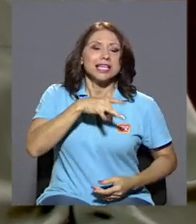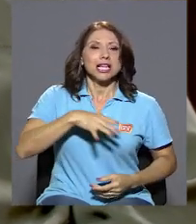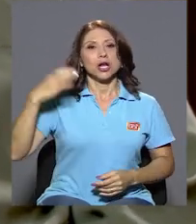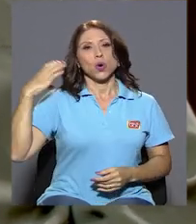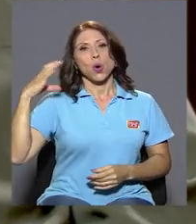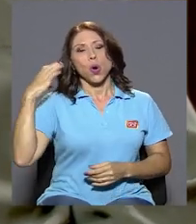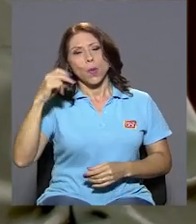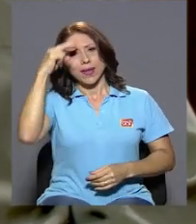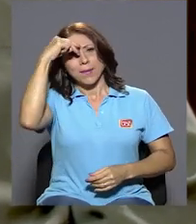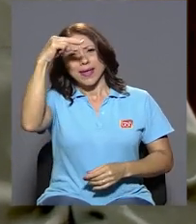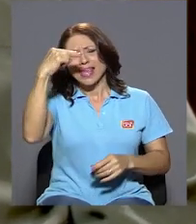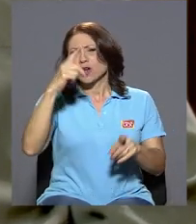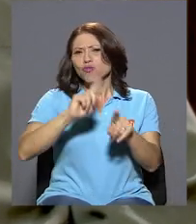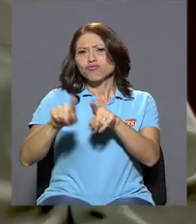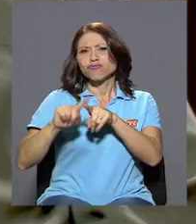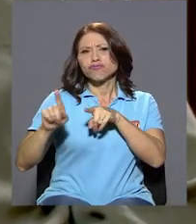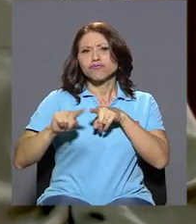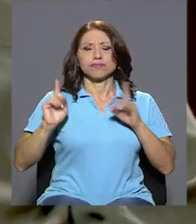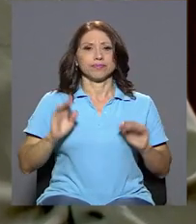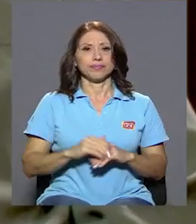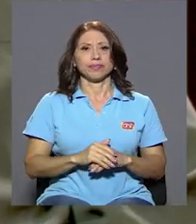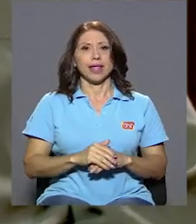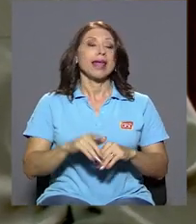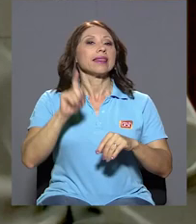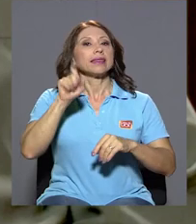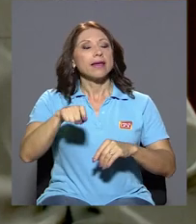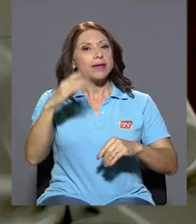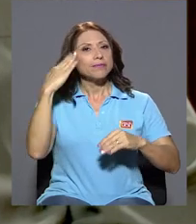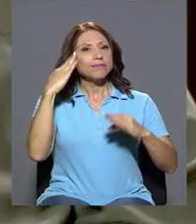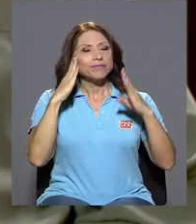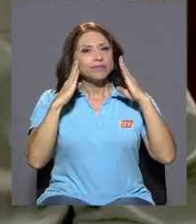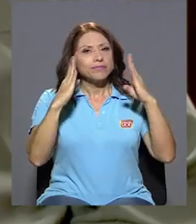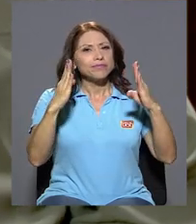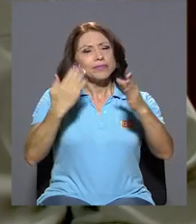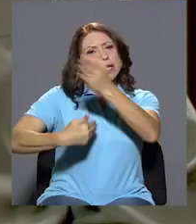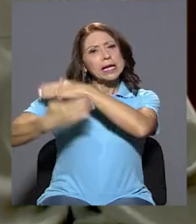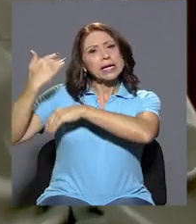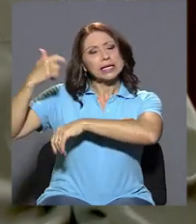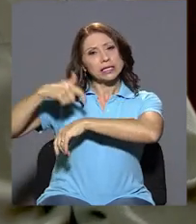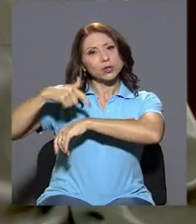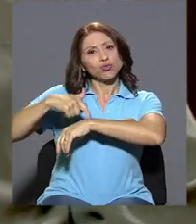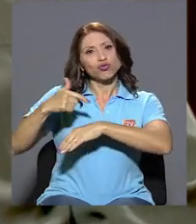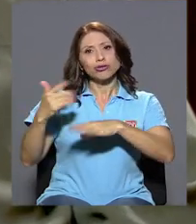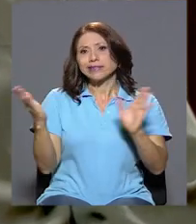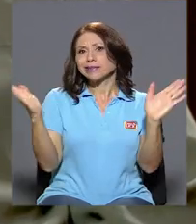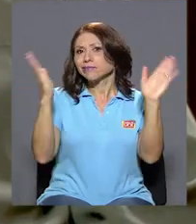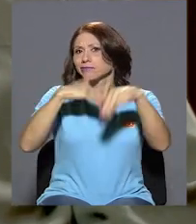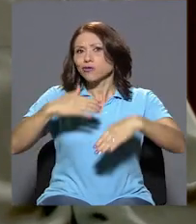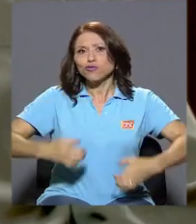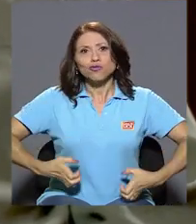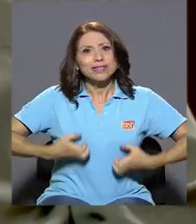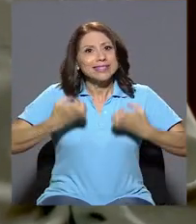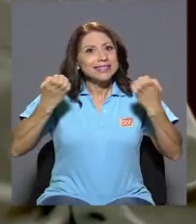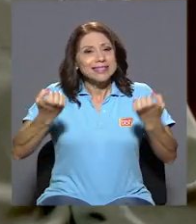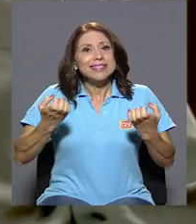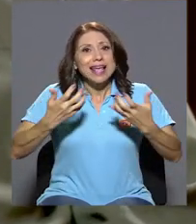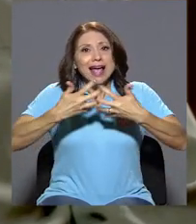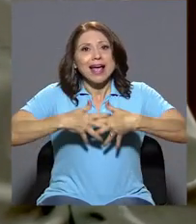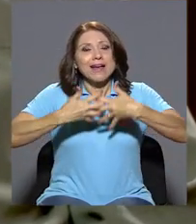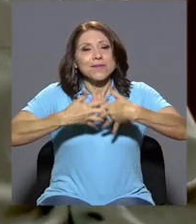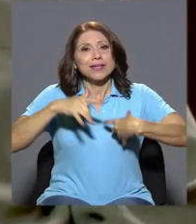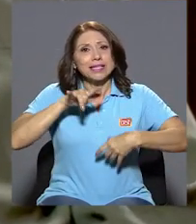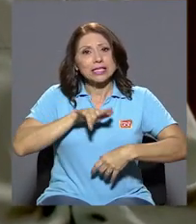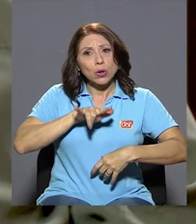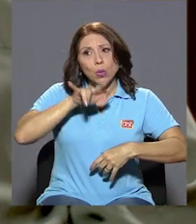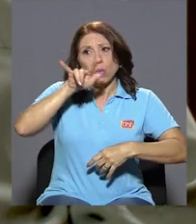chile de colombia de mexico de todo lado hay que tomar en cuenta que en aquel entonces no existía las